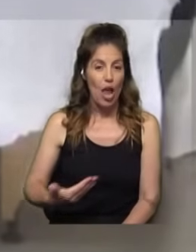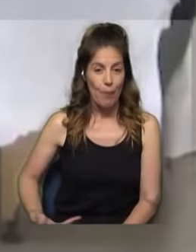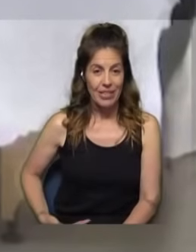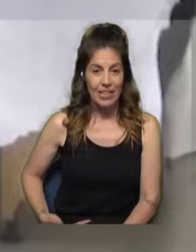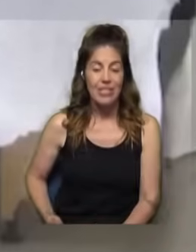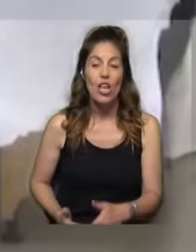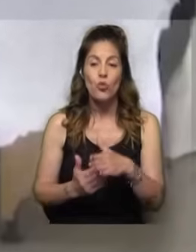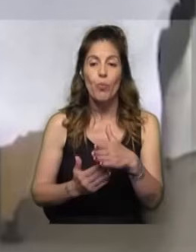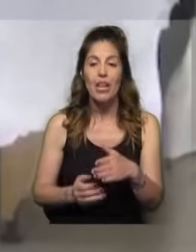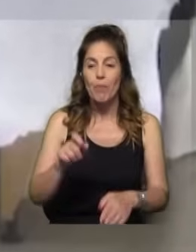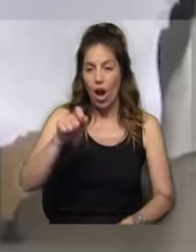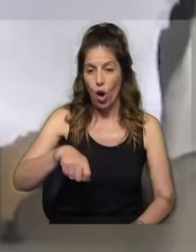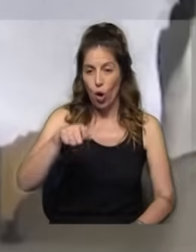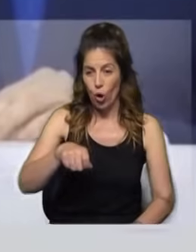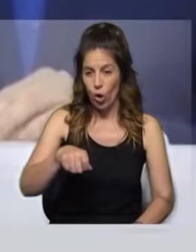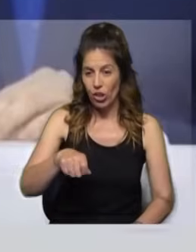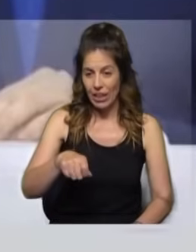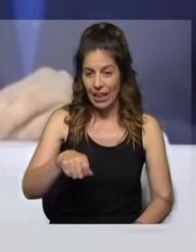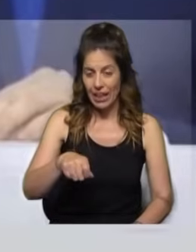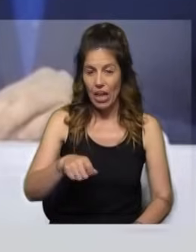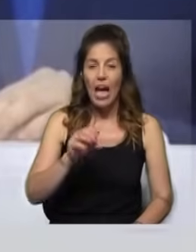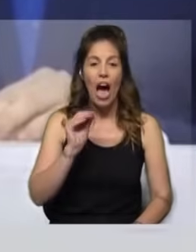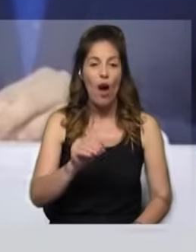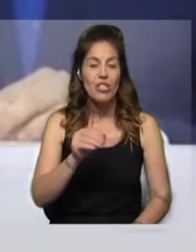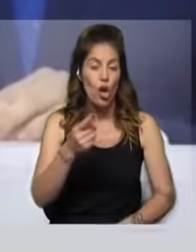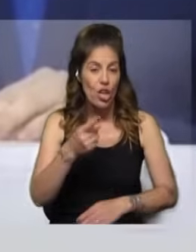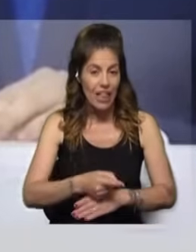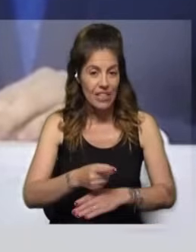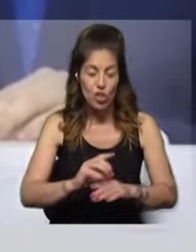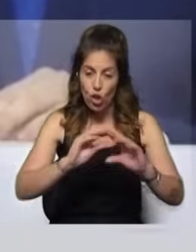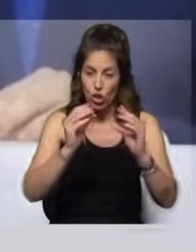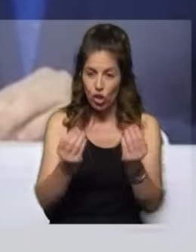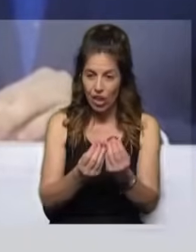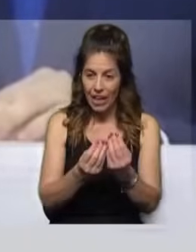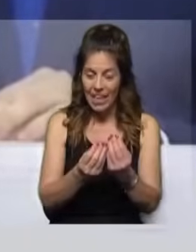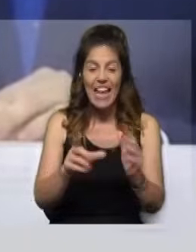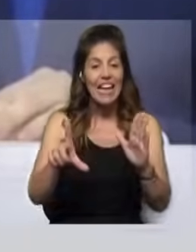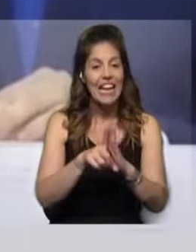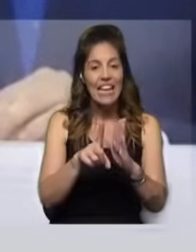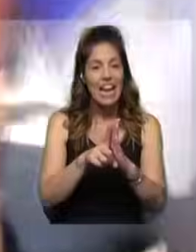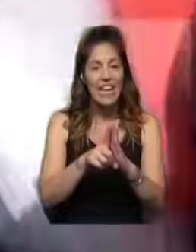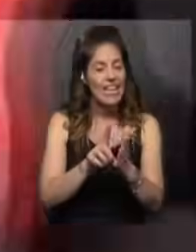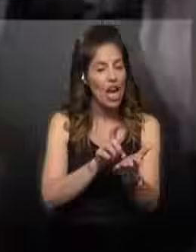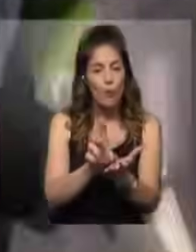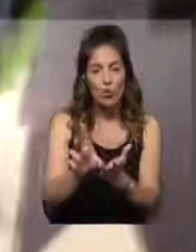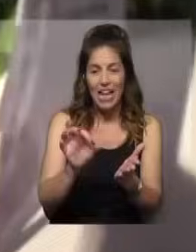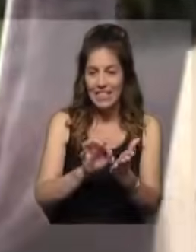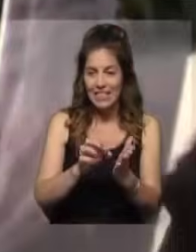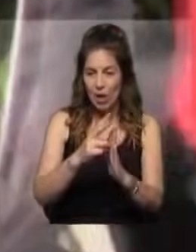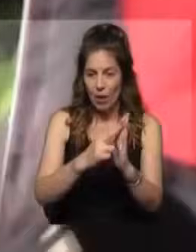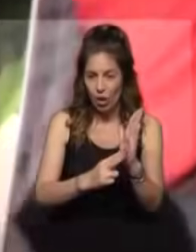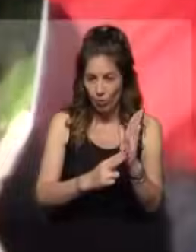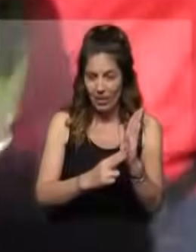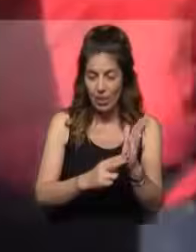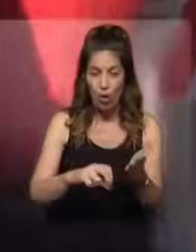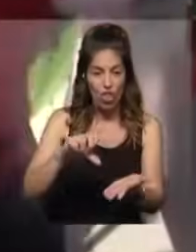suprema corte de justicia María Eugenia López comunicó que la decisión fue unánime y que la referida ley queda expulsada del sistema normativo que rige